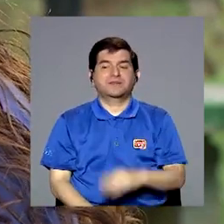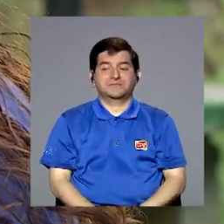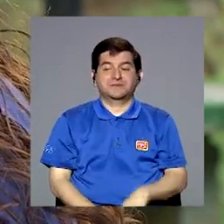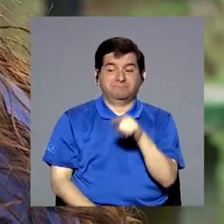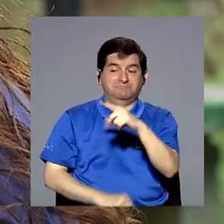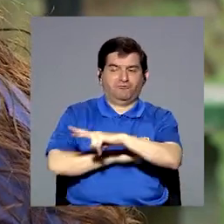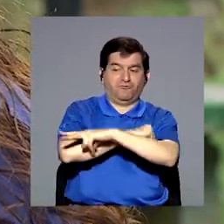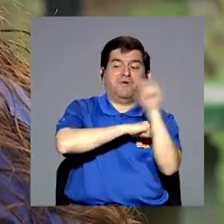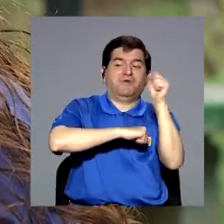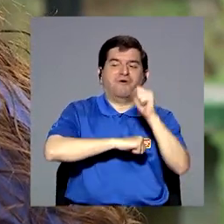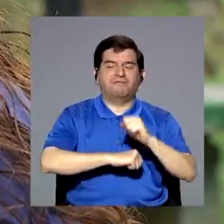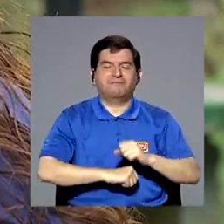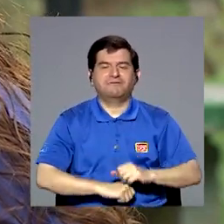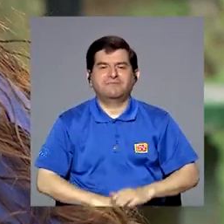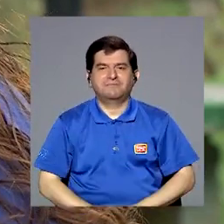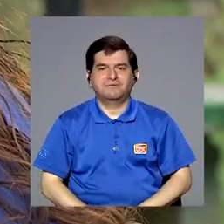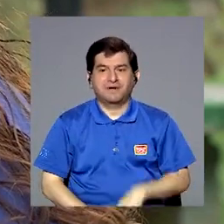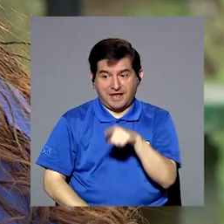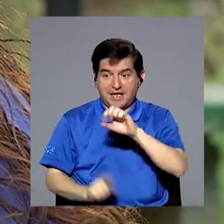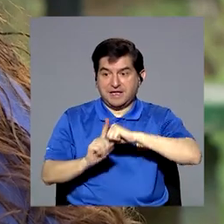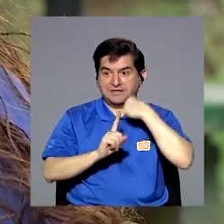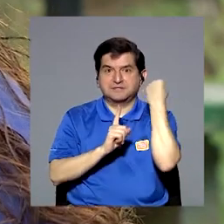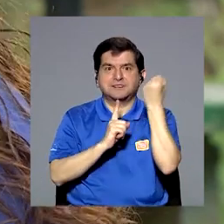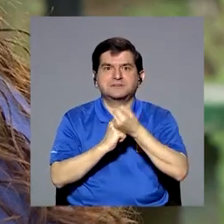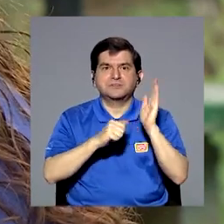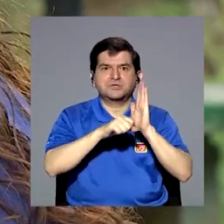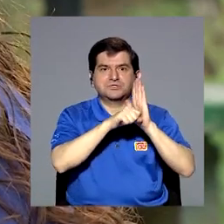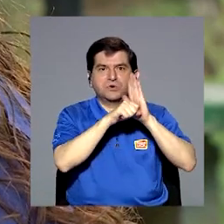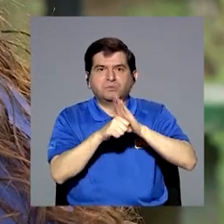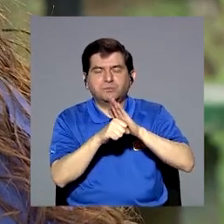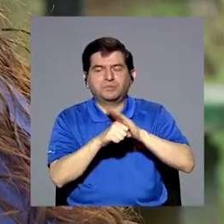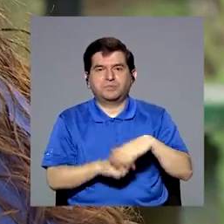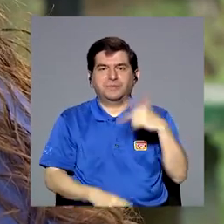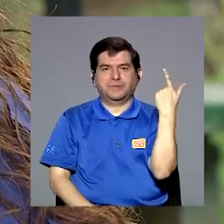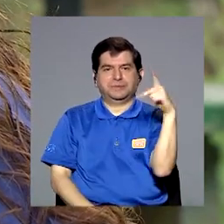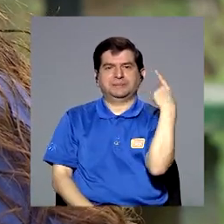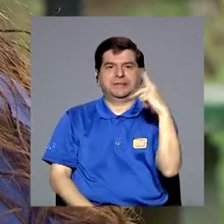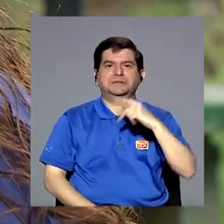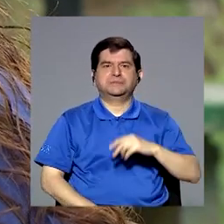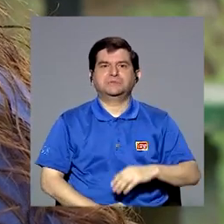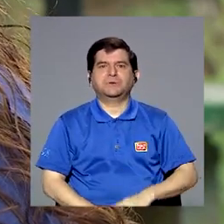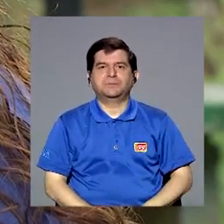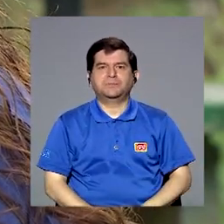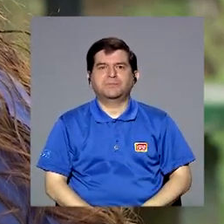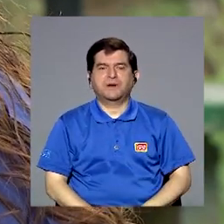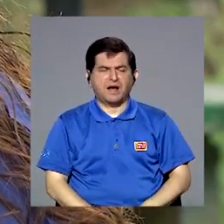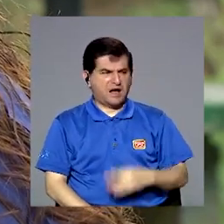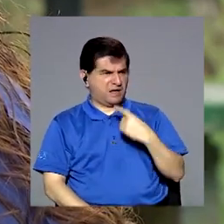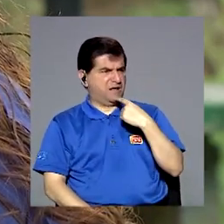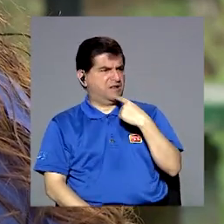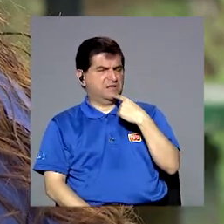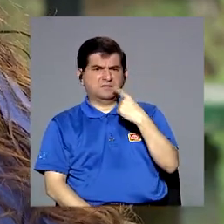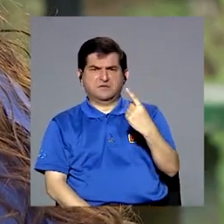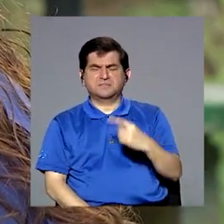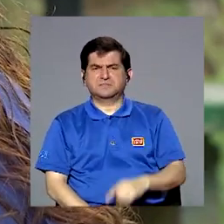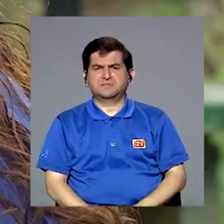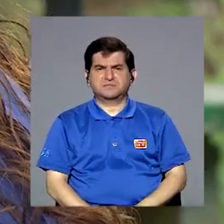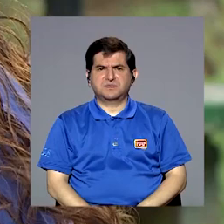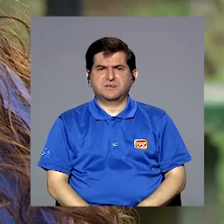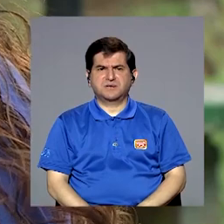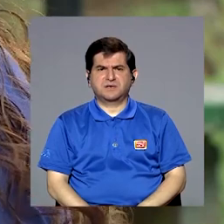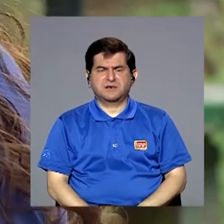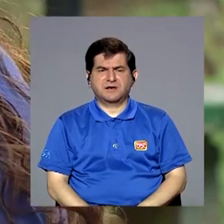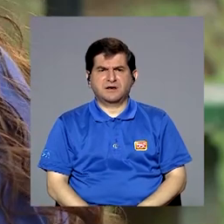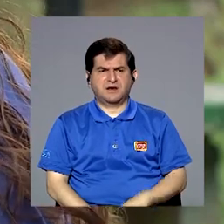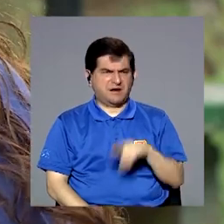bueno, róbatelo. Entonces eso a ella la está poniendo en riesgo. Entonces el poder decir, bueno, esta